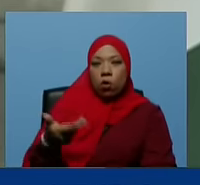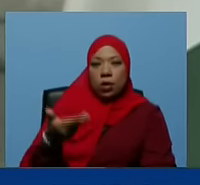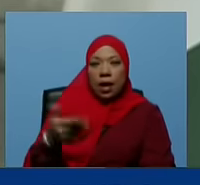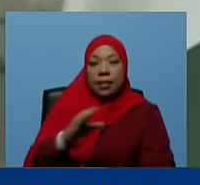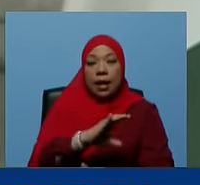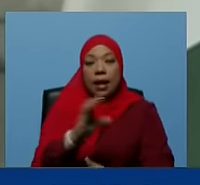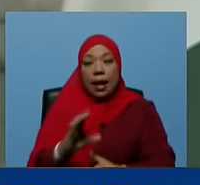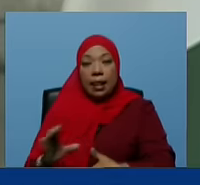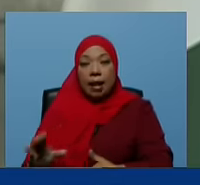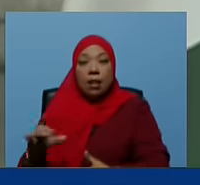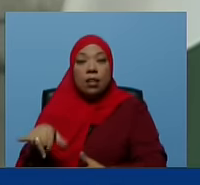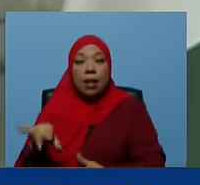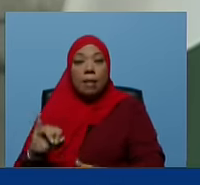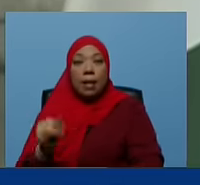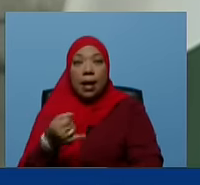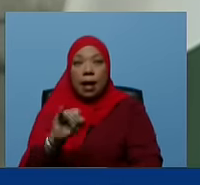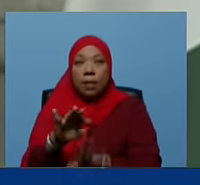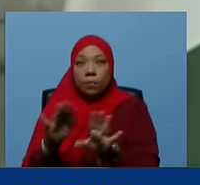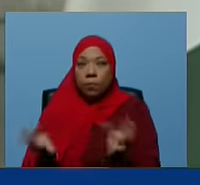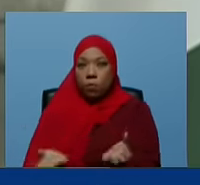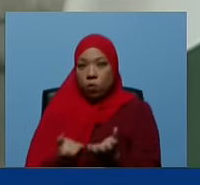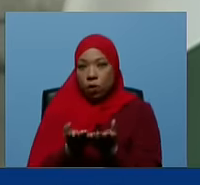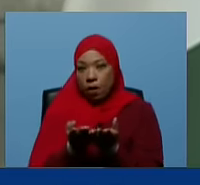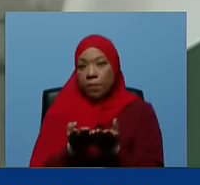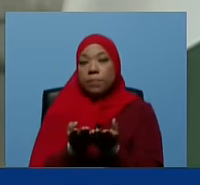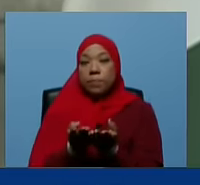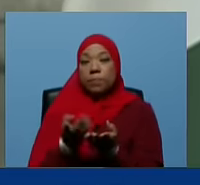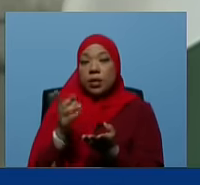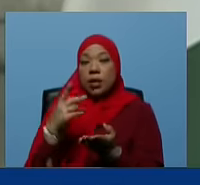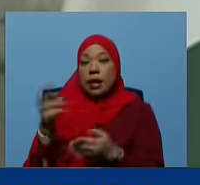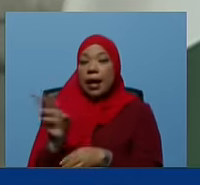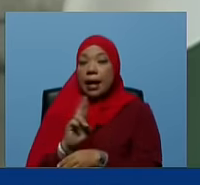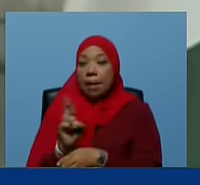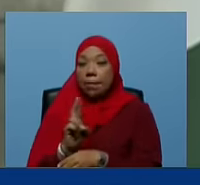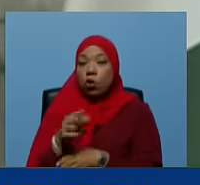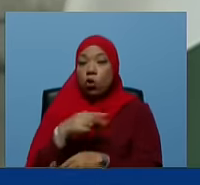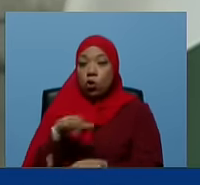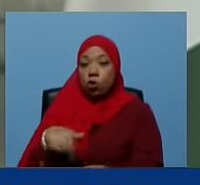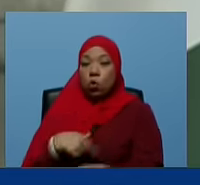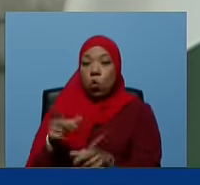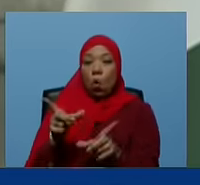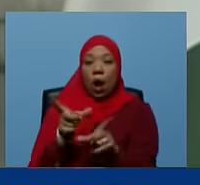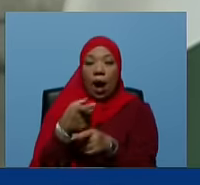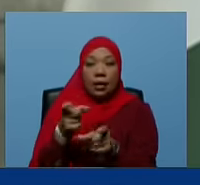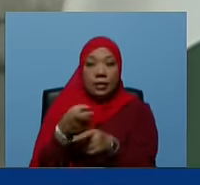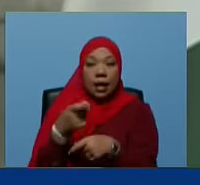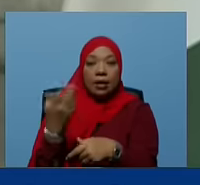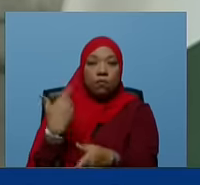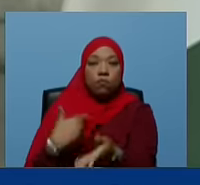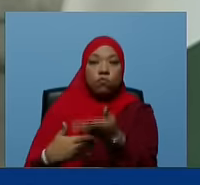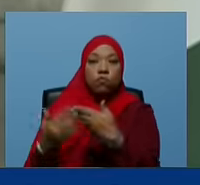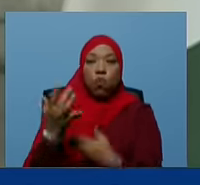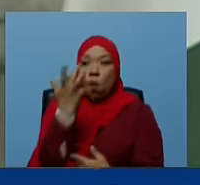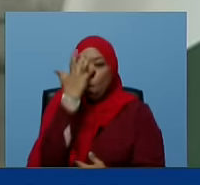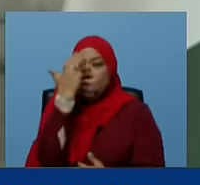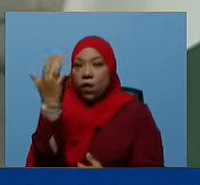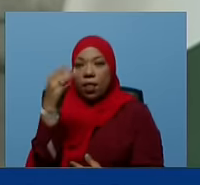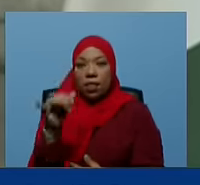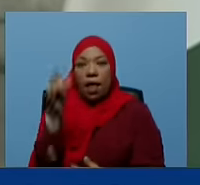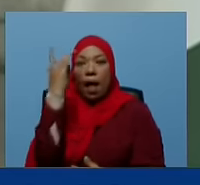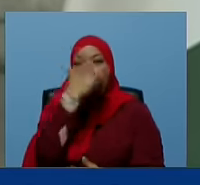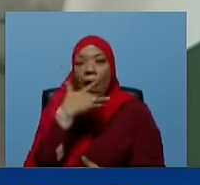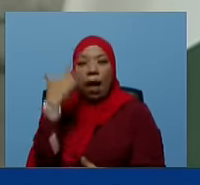Y que muy pronto estemos exportando gas para el África. Estamos frente a frente.